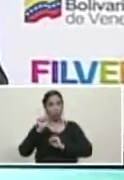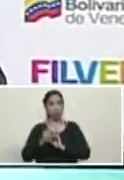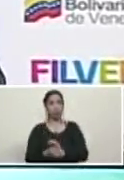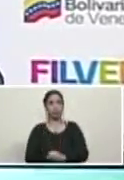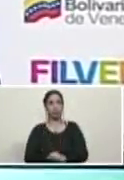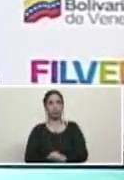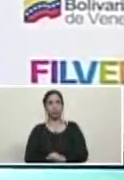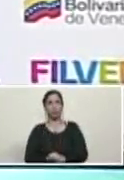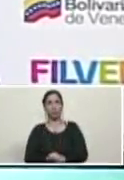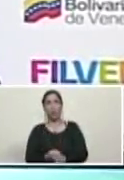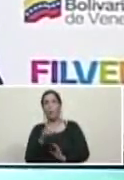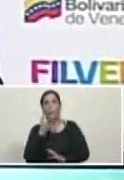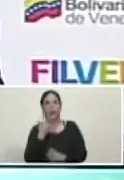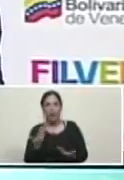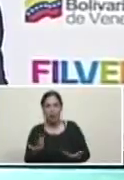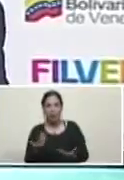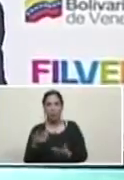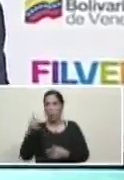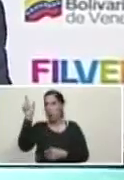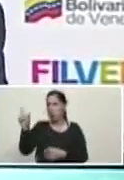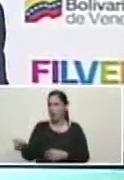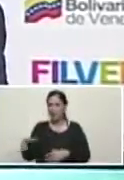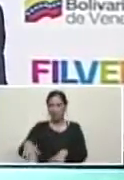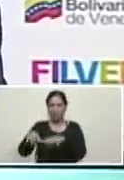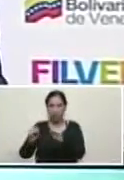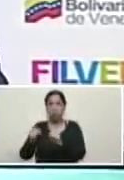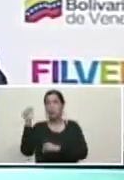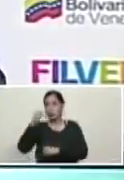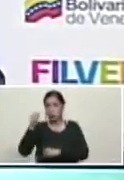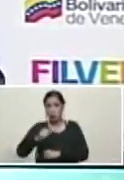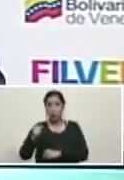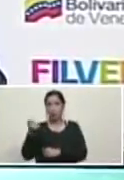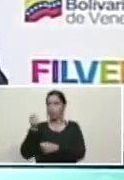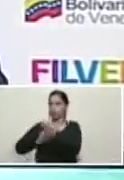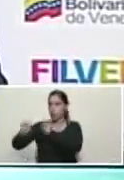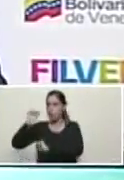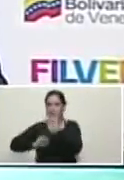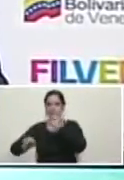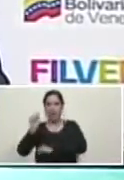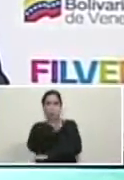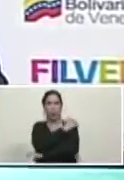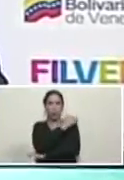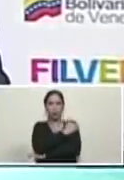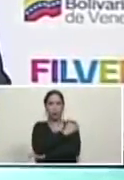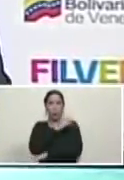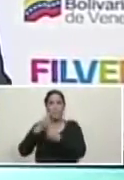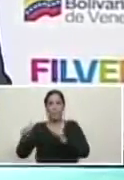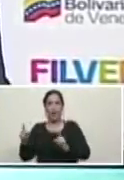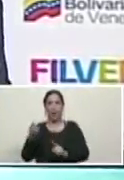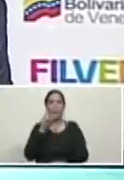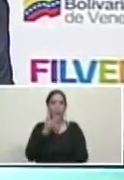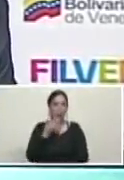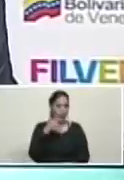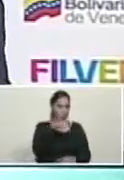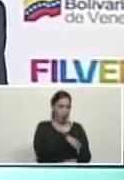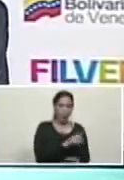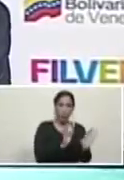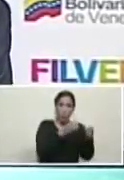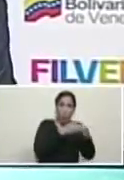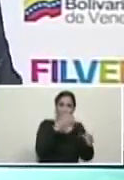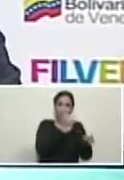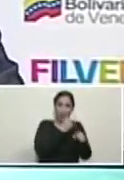o defiende el bolsillo de las transnacionales. De ahí sí salen dictadores, pero de la clase obrera, de